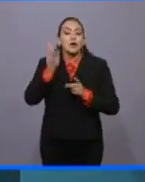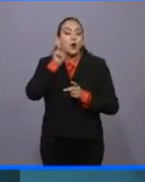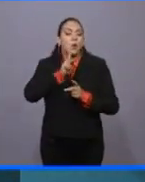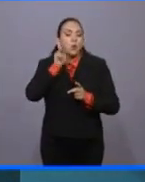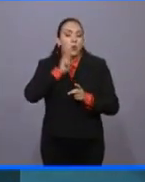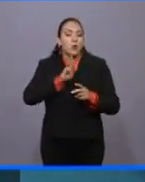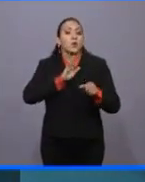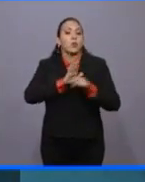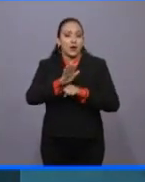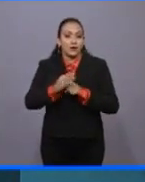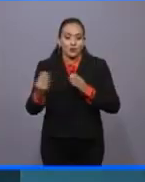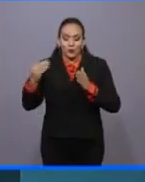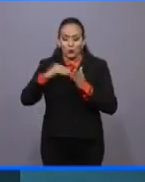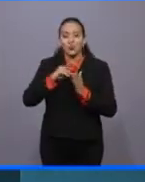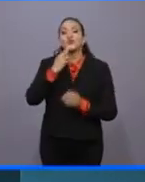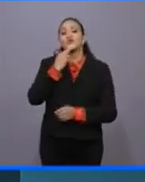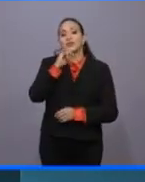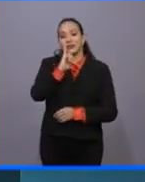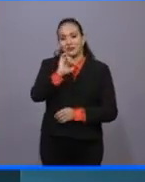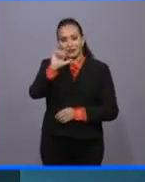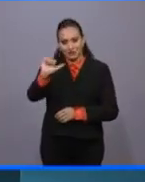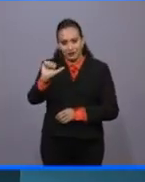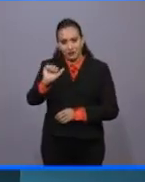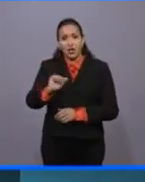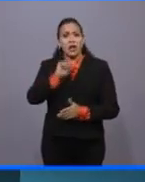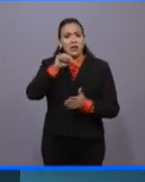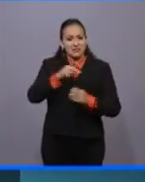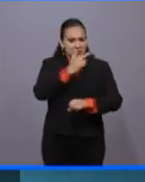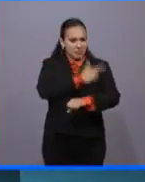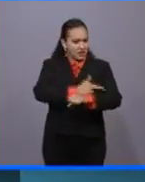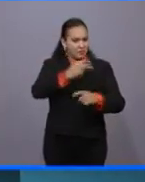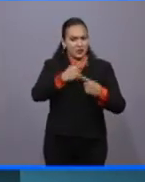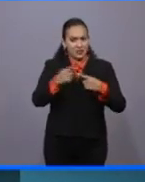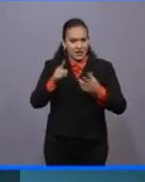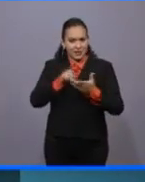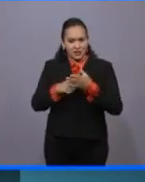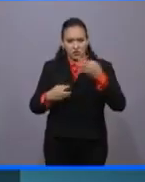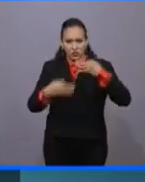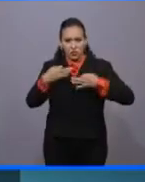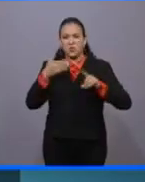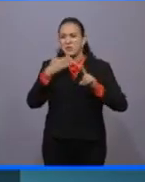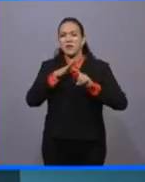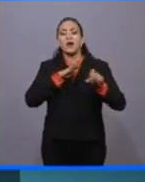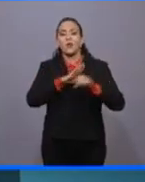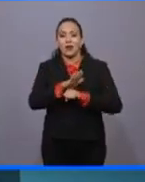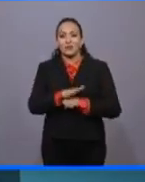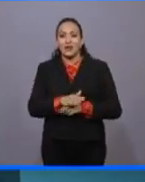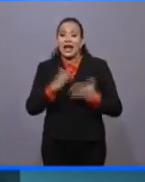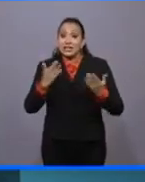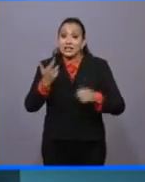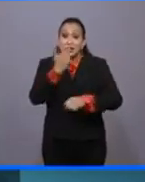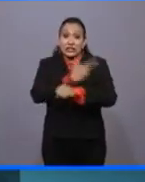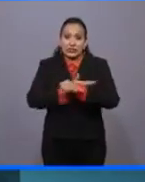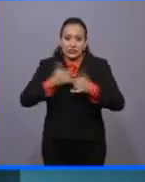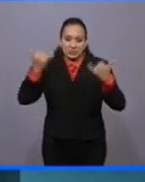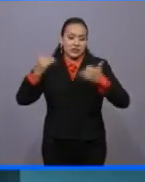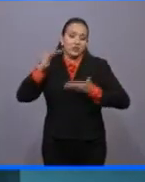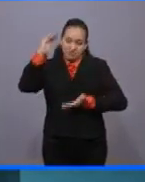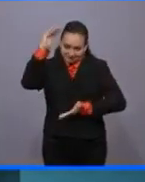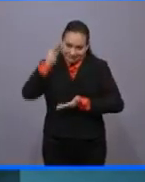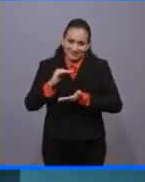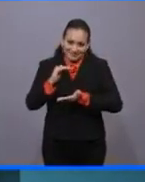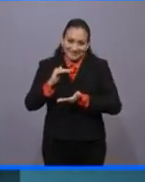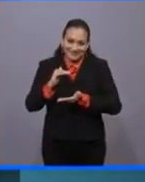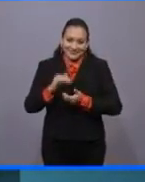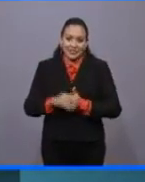para implementar la inteligencia artificial en diversos procesos de los juzgados, con el objetivo de reducir las cargas de trabajo, para lo